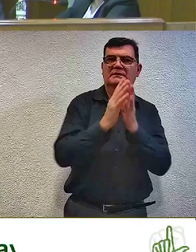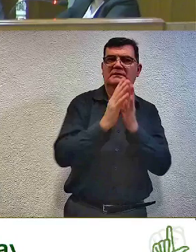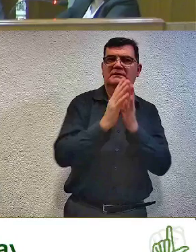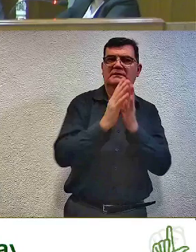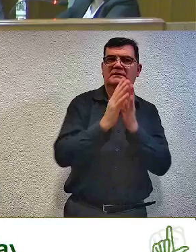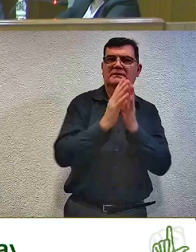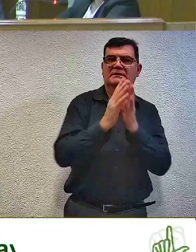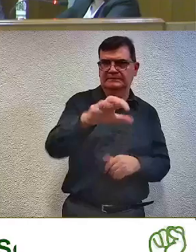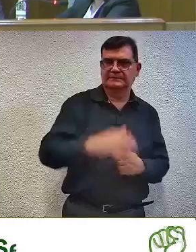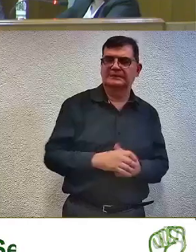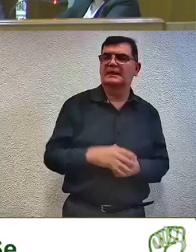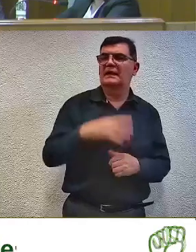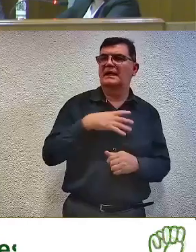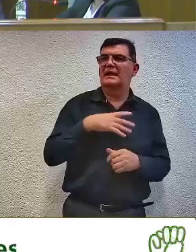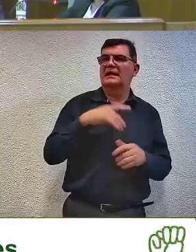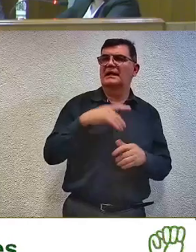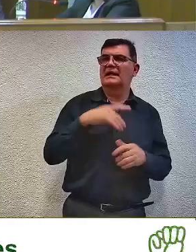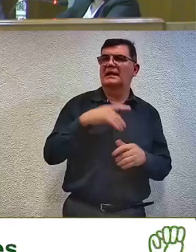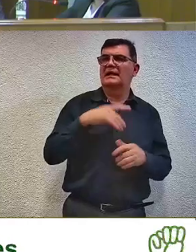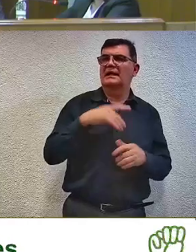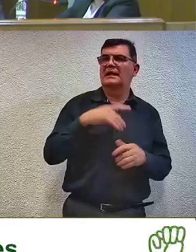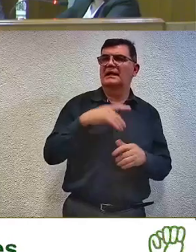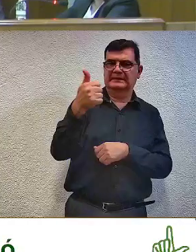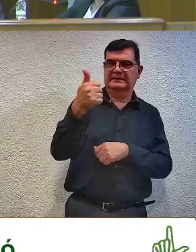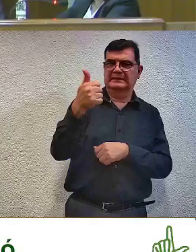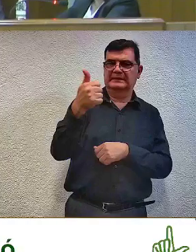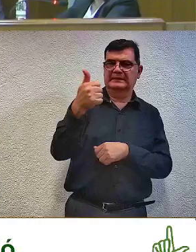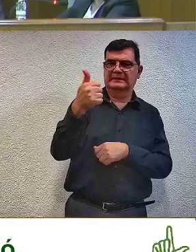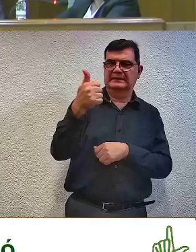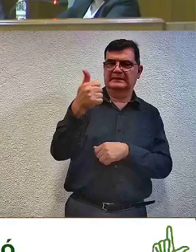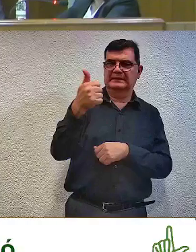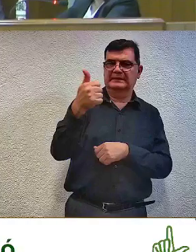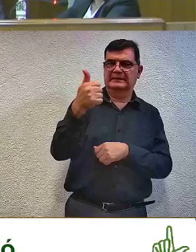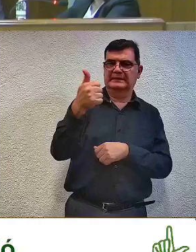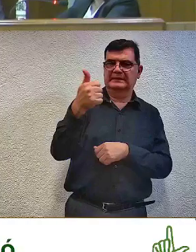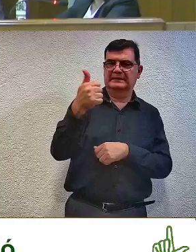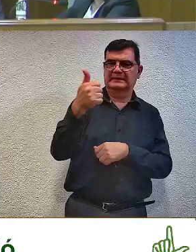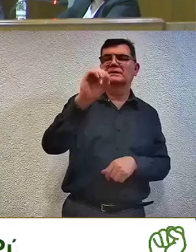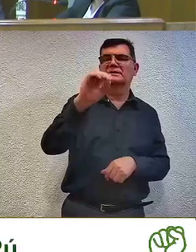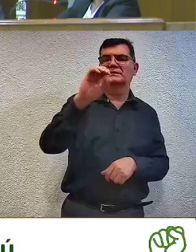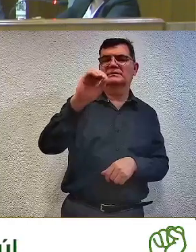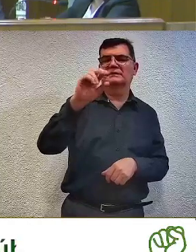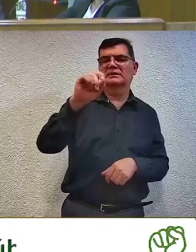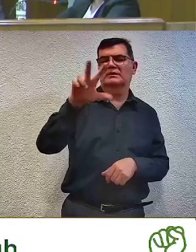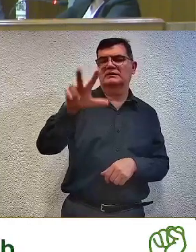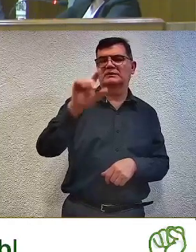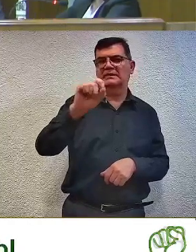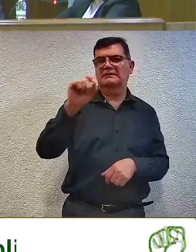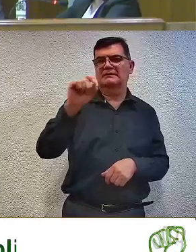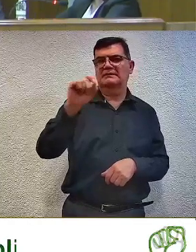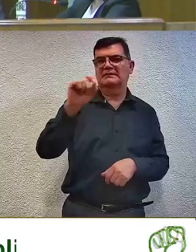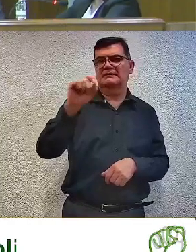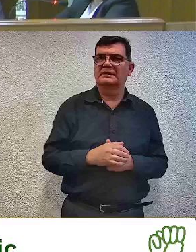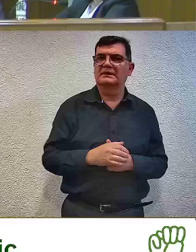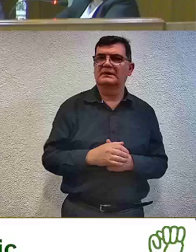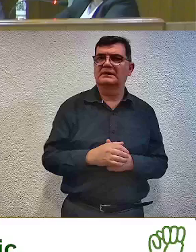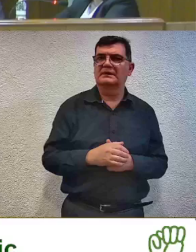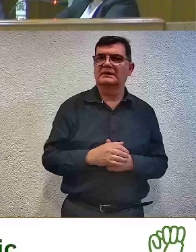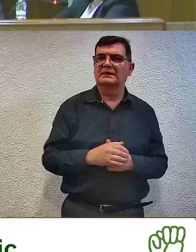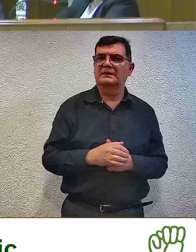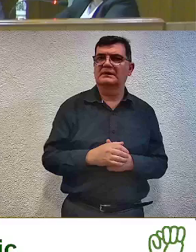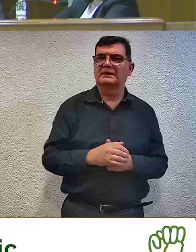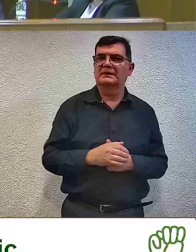3. El asunto número 6 es la resolución del GED 028 diagonal 2025. Actor es